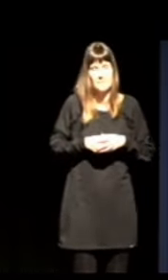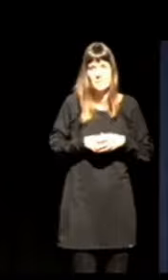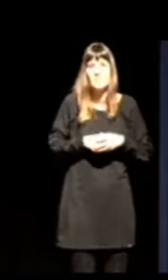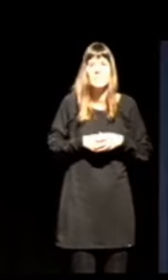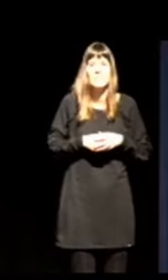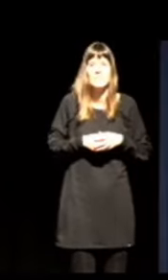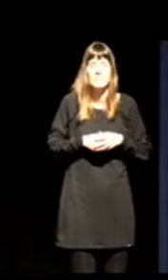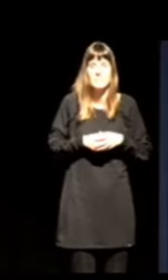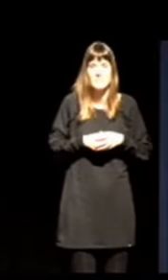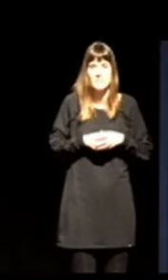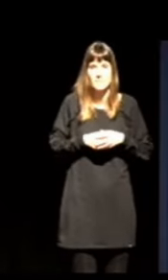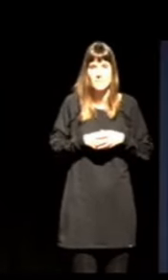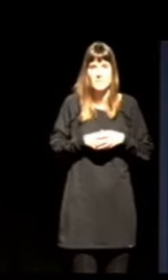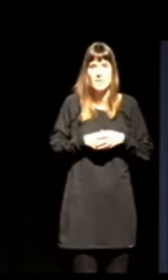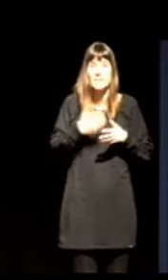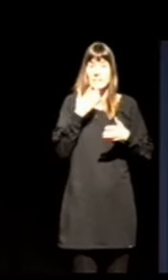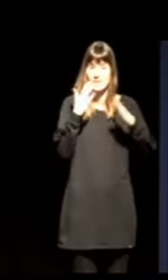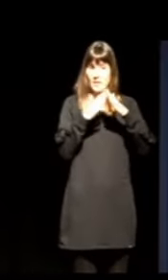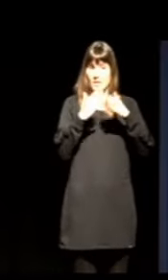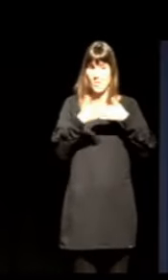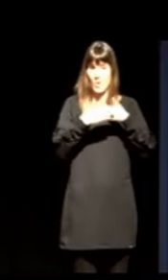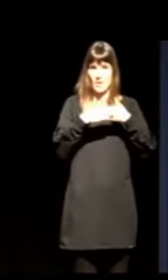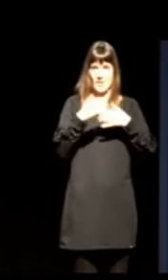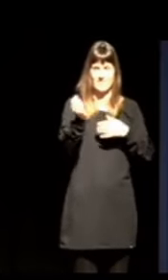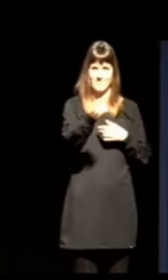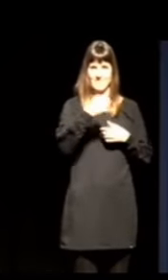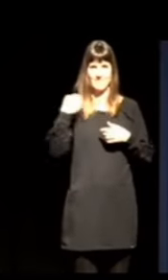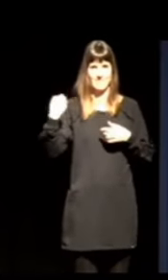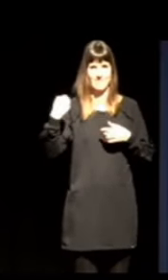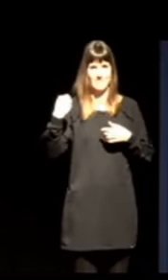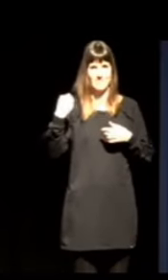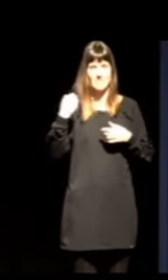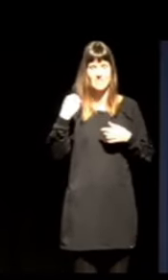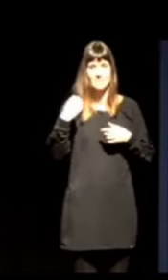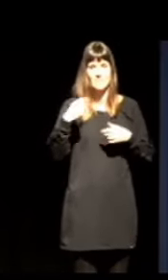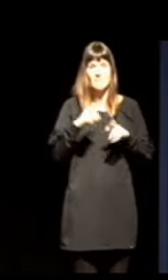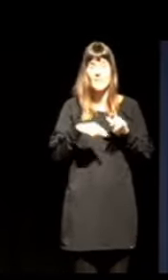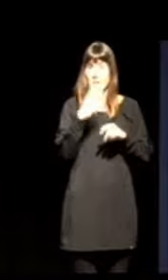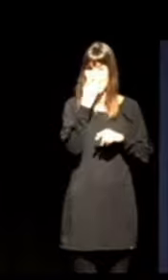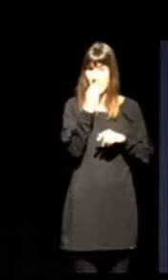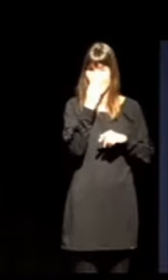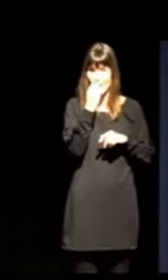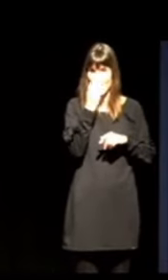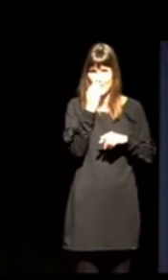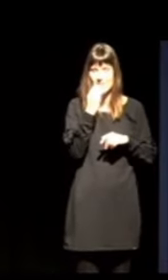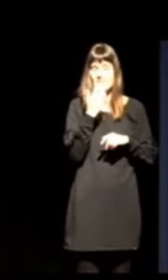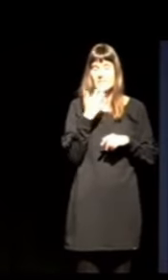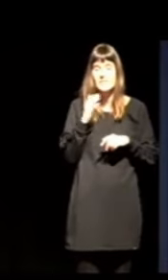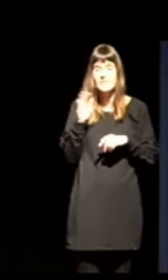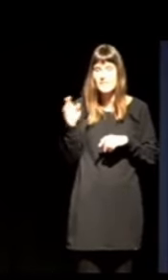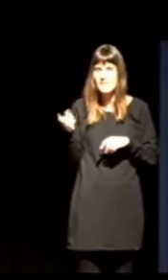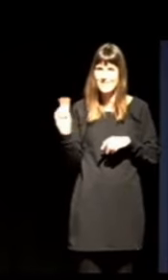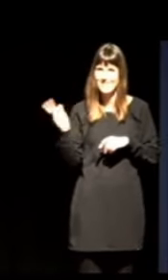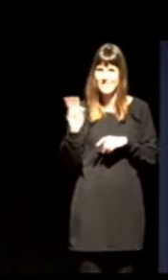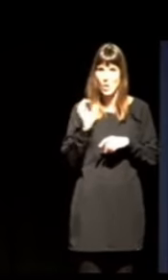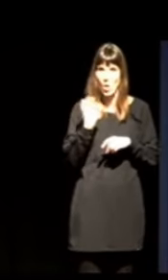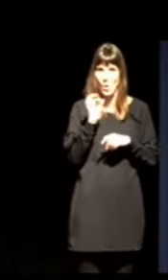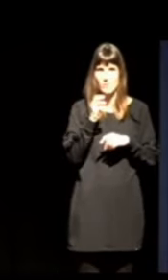Y cuando yo abro la puerta de la casa, pues según yo trato a mi perro, viene moviendo la cola o viene